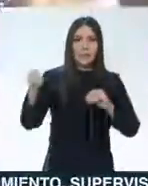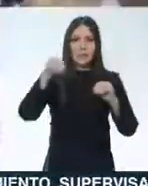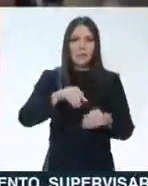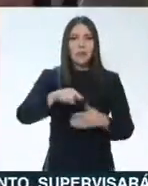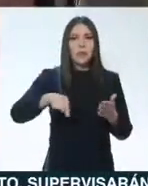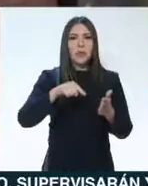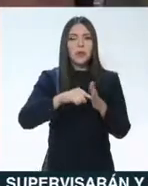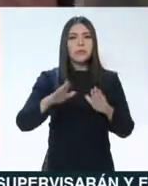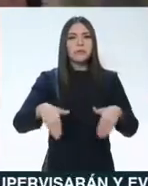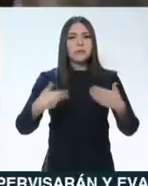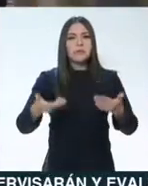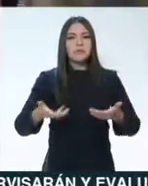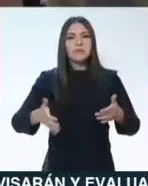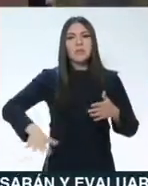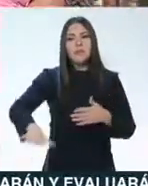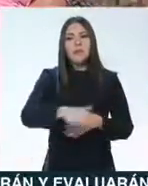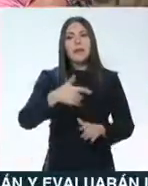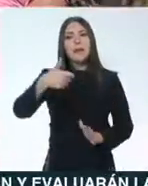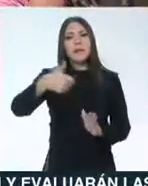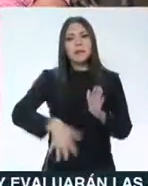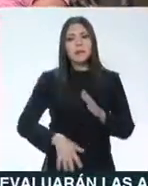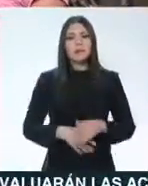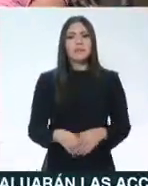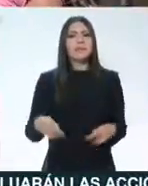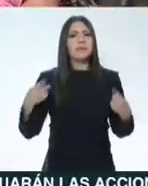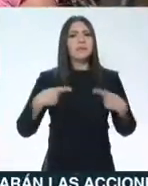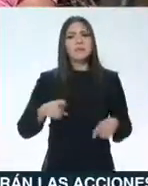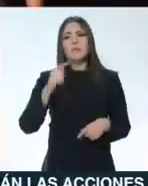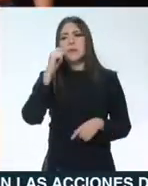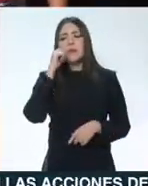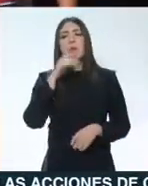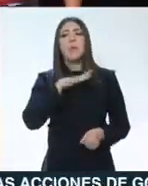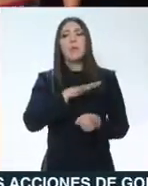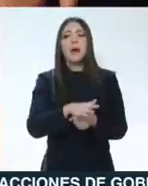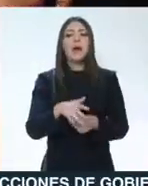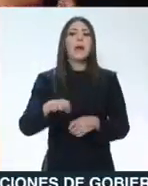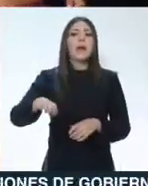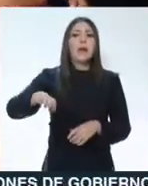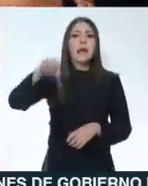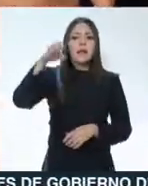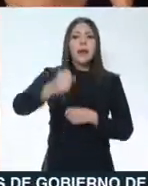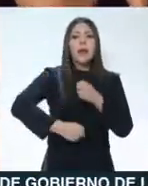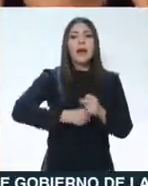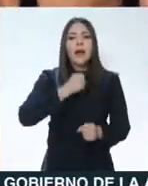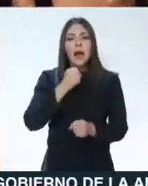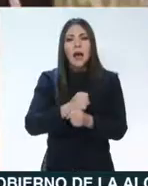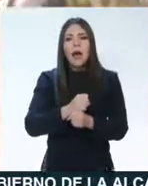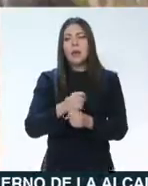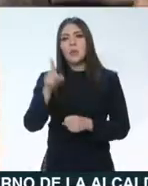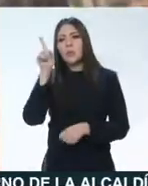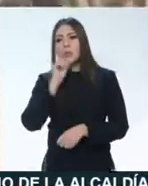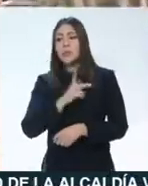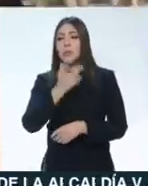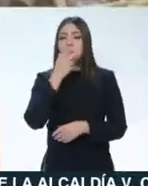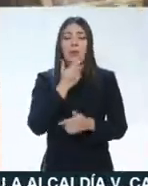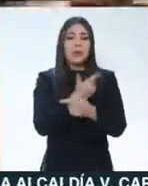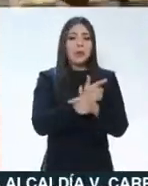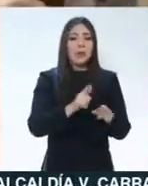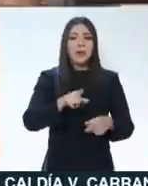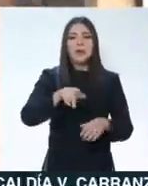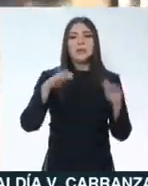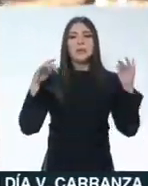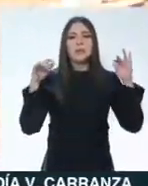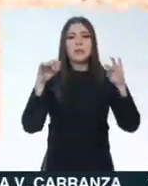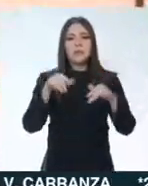baratos. Personas sin importar edad, género y estatus económico asisten a estos espacios a ponerse en forma en